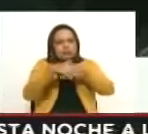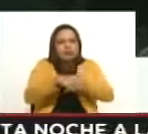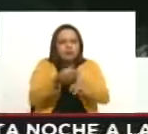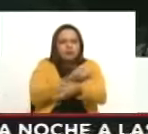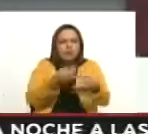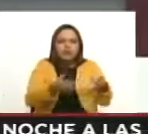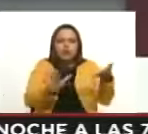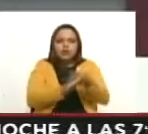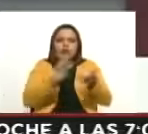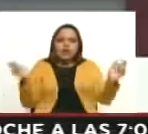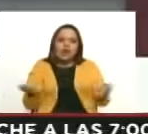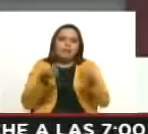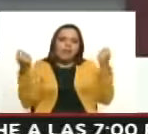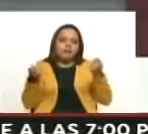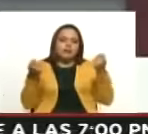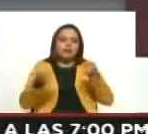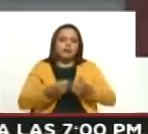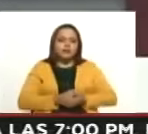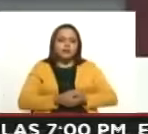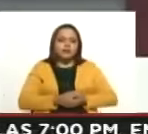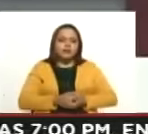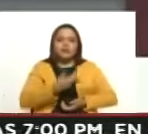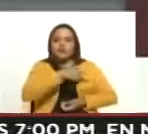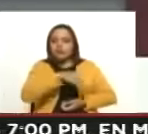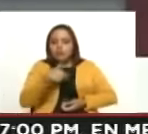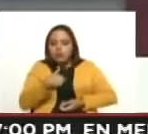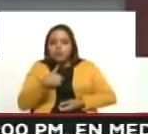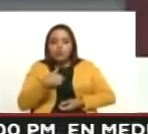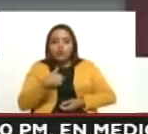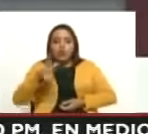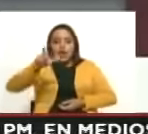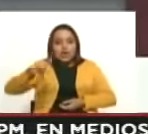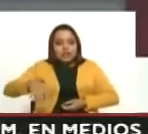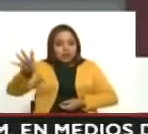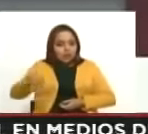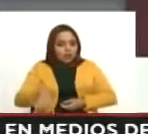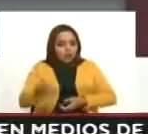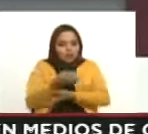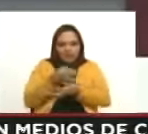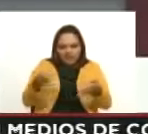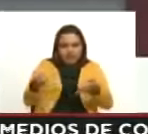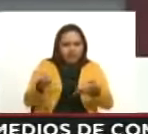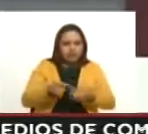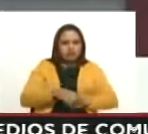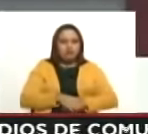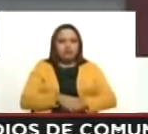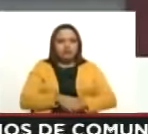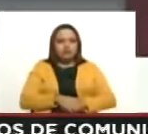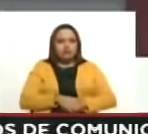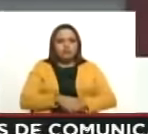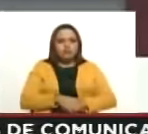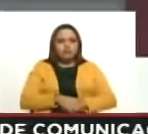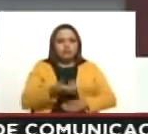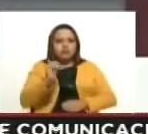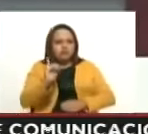nuestra campaña por nuestra Guayana Esequiba. Perfectamente. Son, ¿cómo se llama?